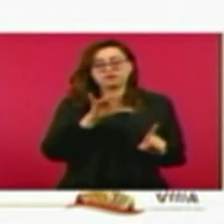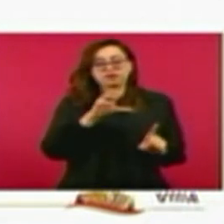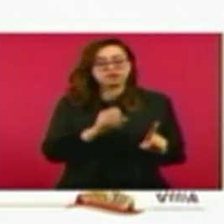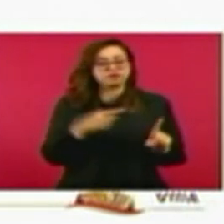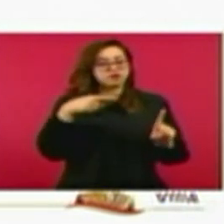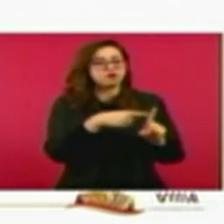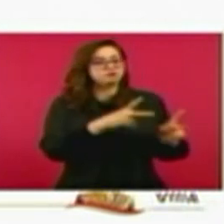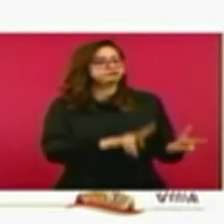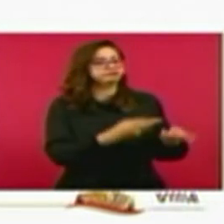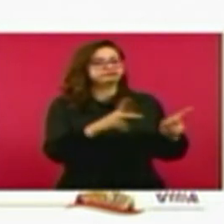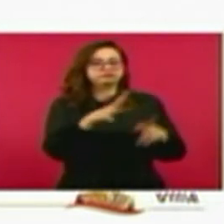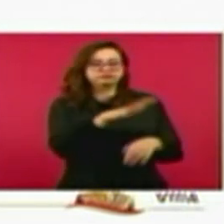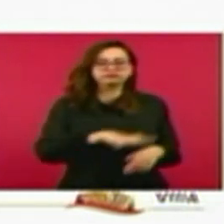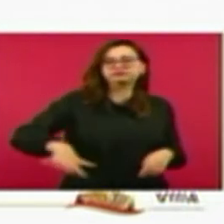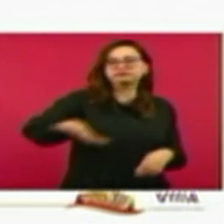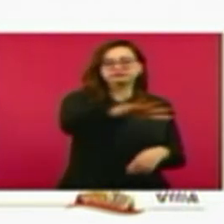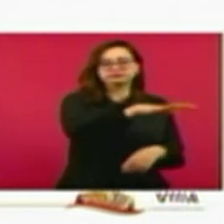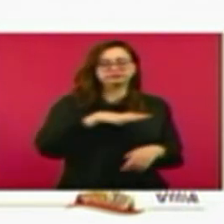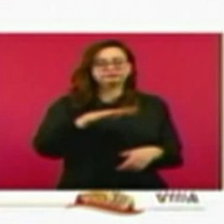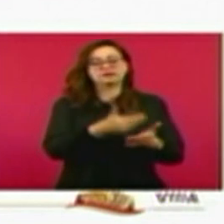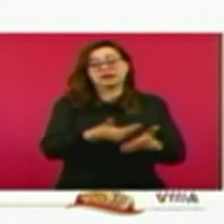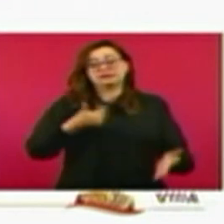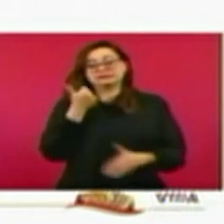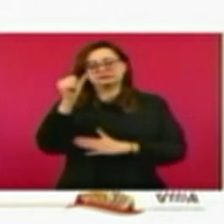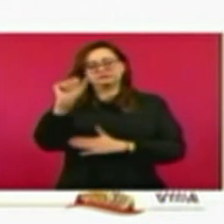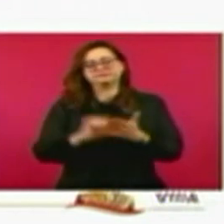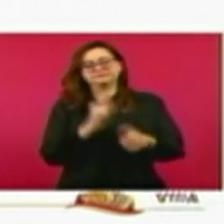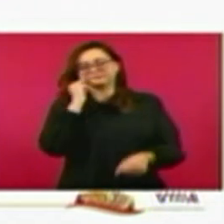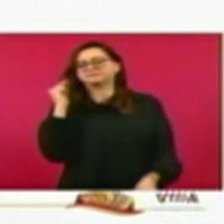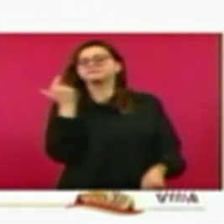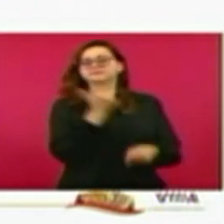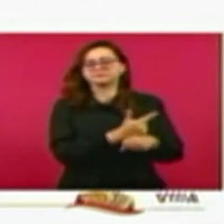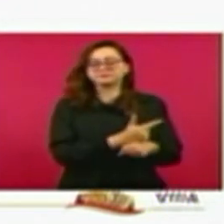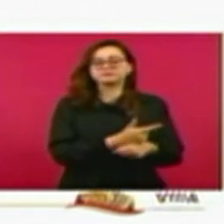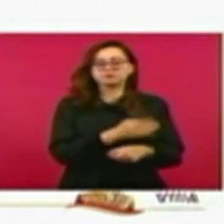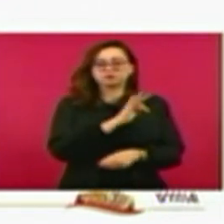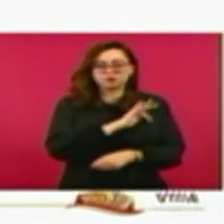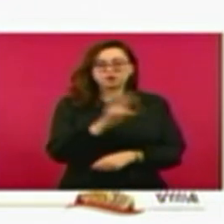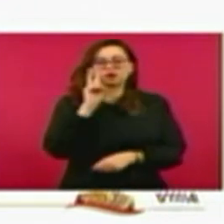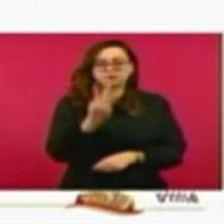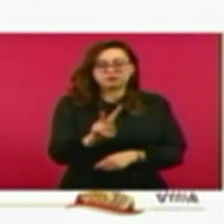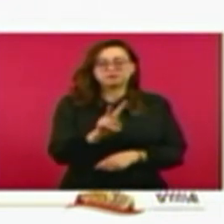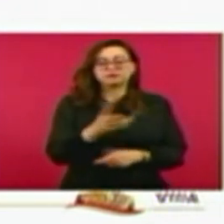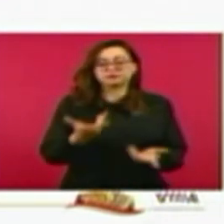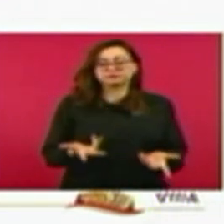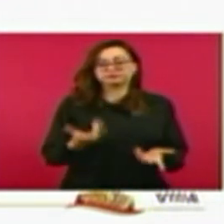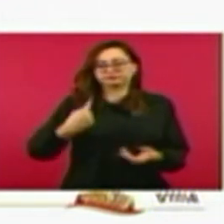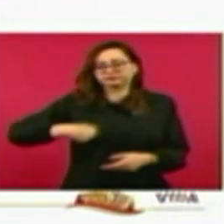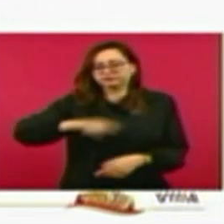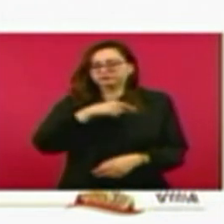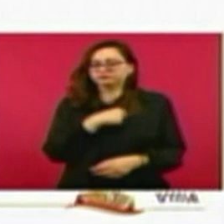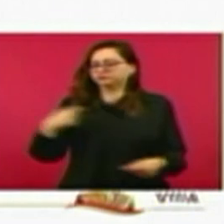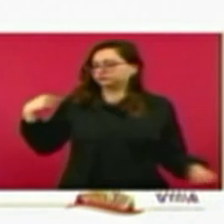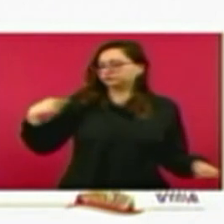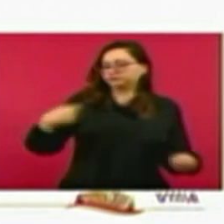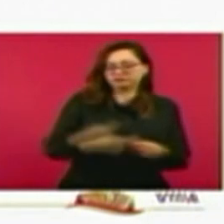datos que estaba ofreciendo precisamente el encargado de seguridad de esa área, es que los operativos se llevaron a cabo